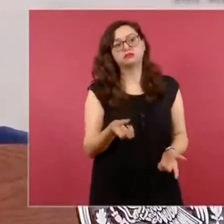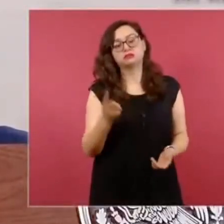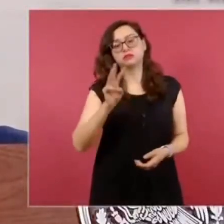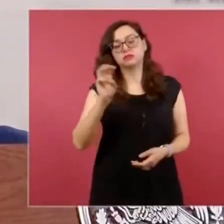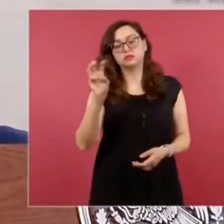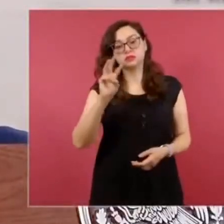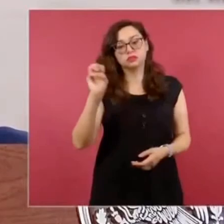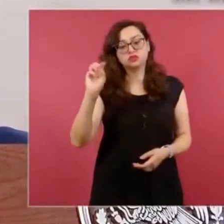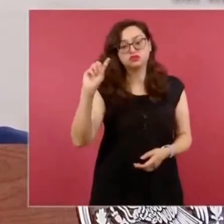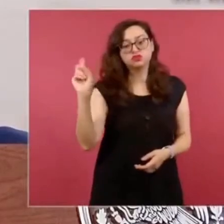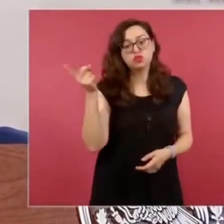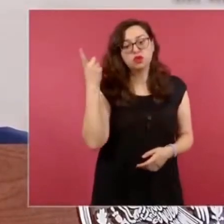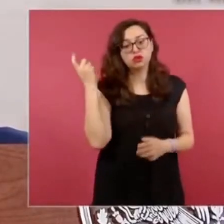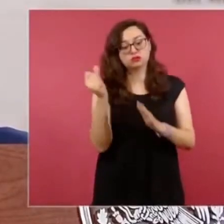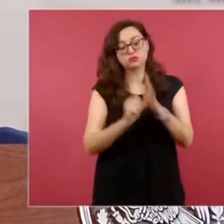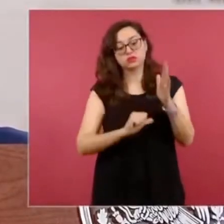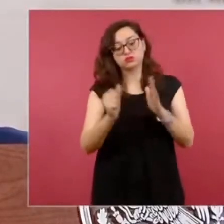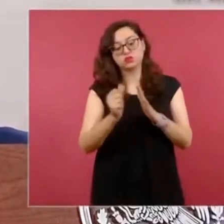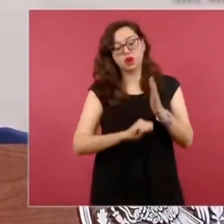al mes.